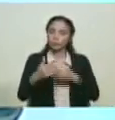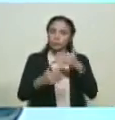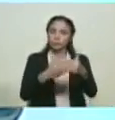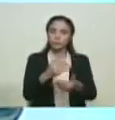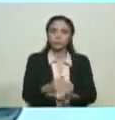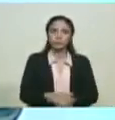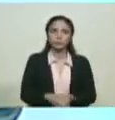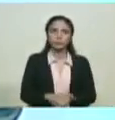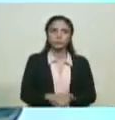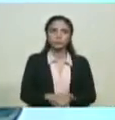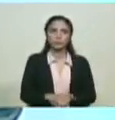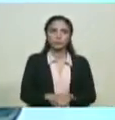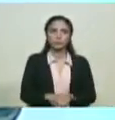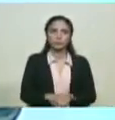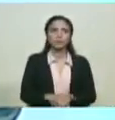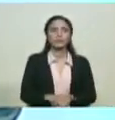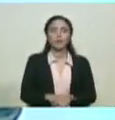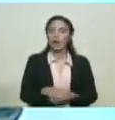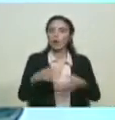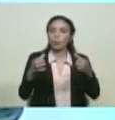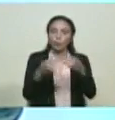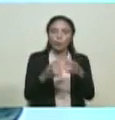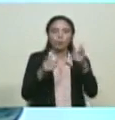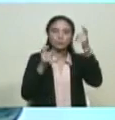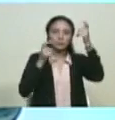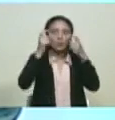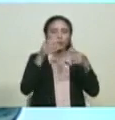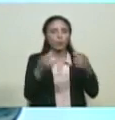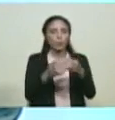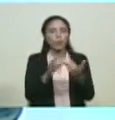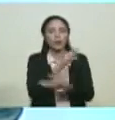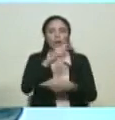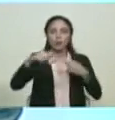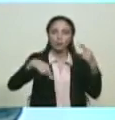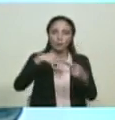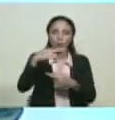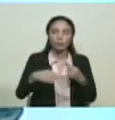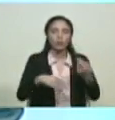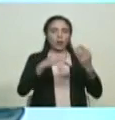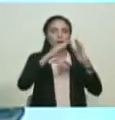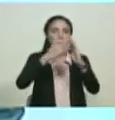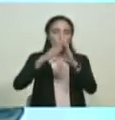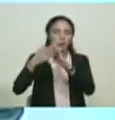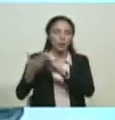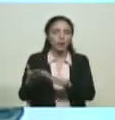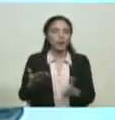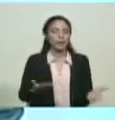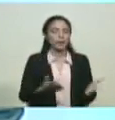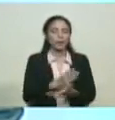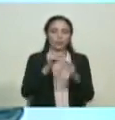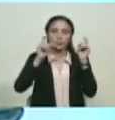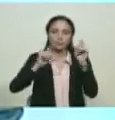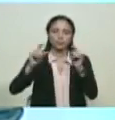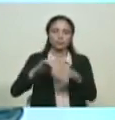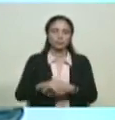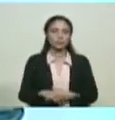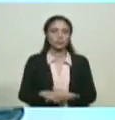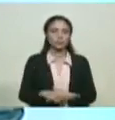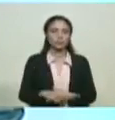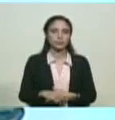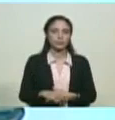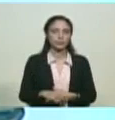para siempre el partido de chávez el partido de la revolución en cada comunidad y en cada estructura